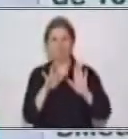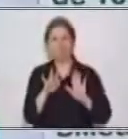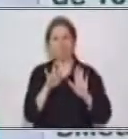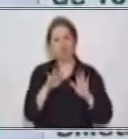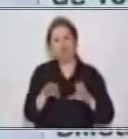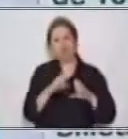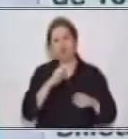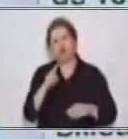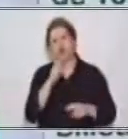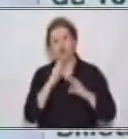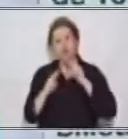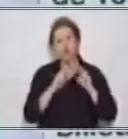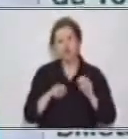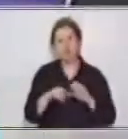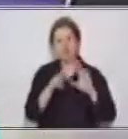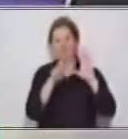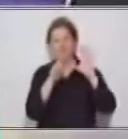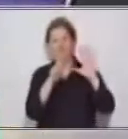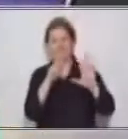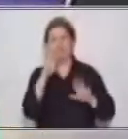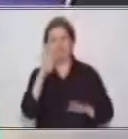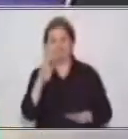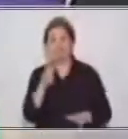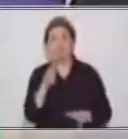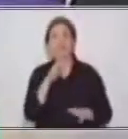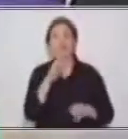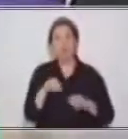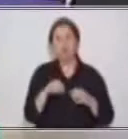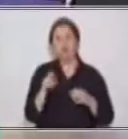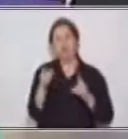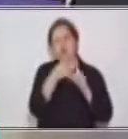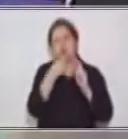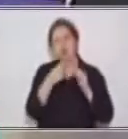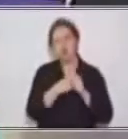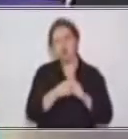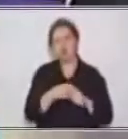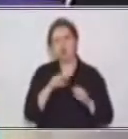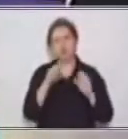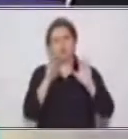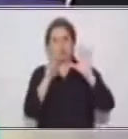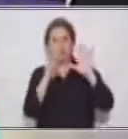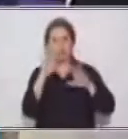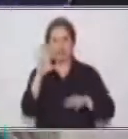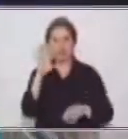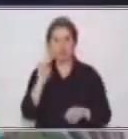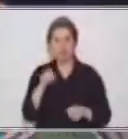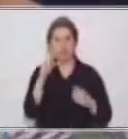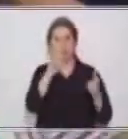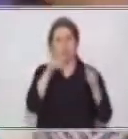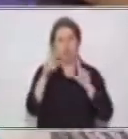68.75. Muy bien. ¿Estamos listos para el otro problema?